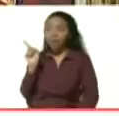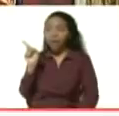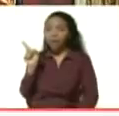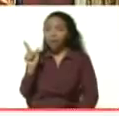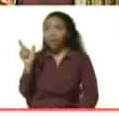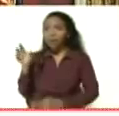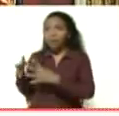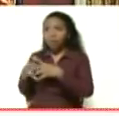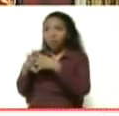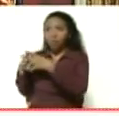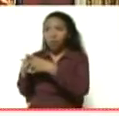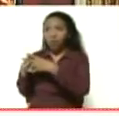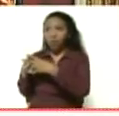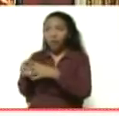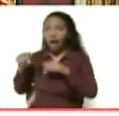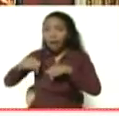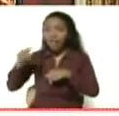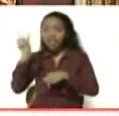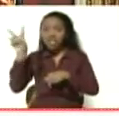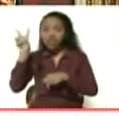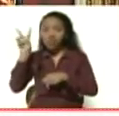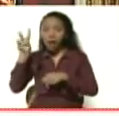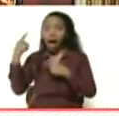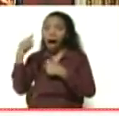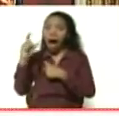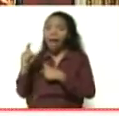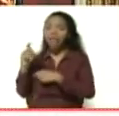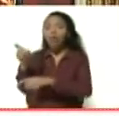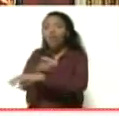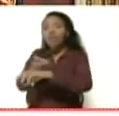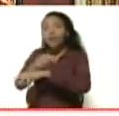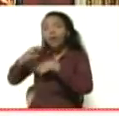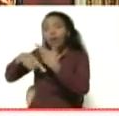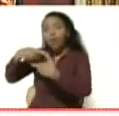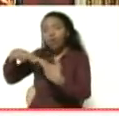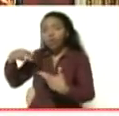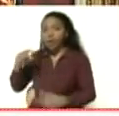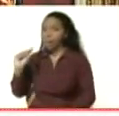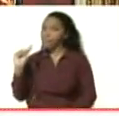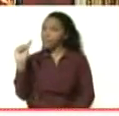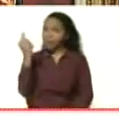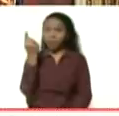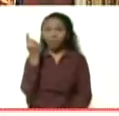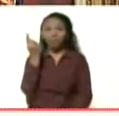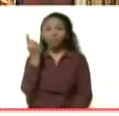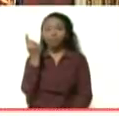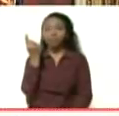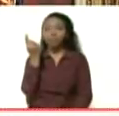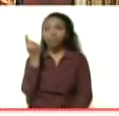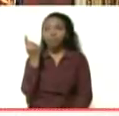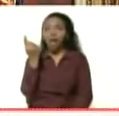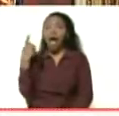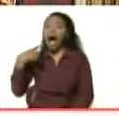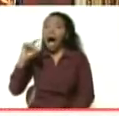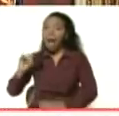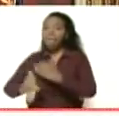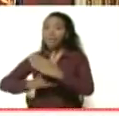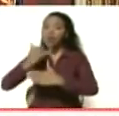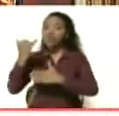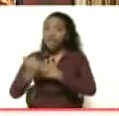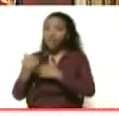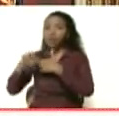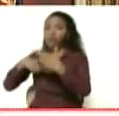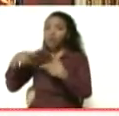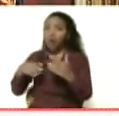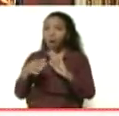En Venezuela hay un gobierno revolucionario, es lo primero. Tiene un proyecto revolucionario, el